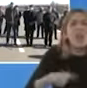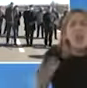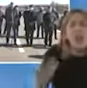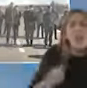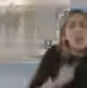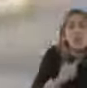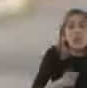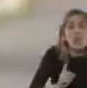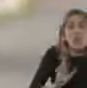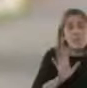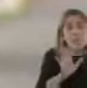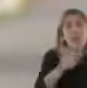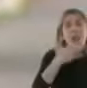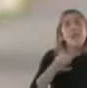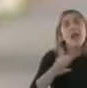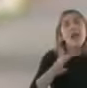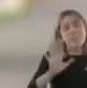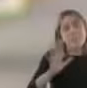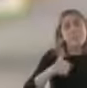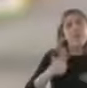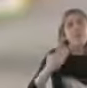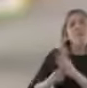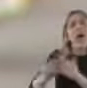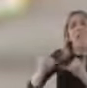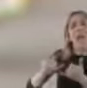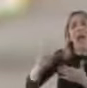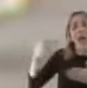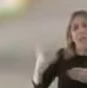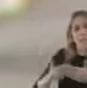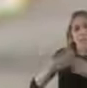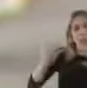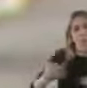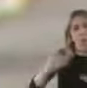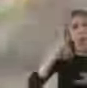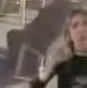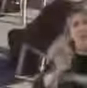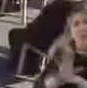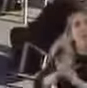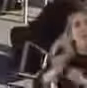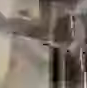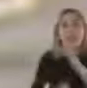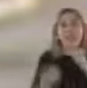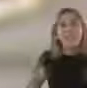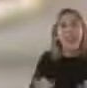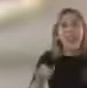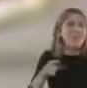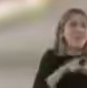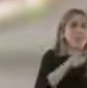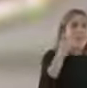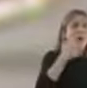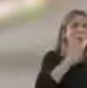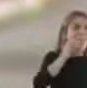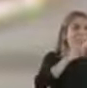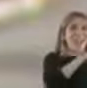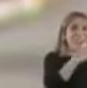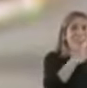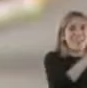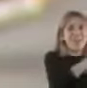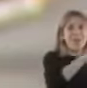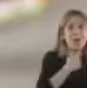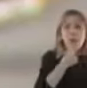Miren, la verdad es que nos debemos haber equivocado y debemos haber cometido errores. Pero honestamente, el que trabaja se